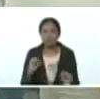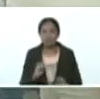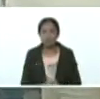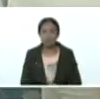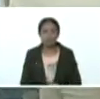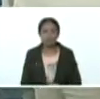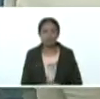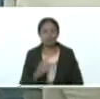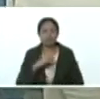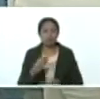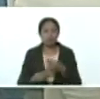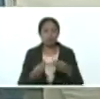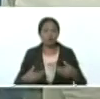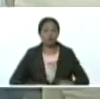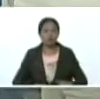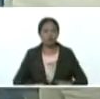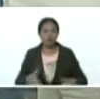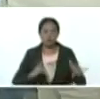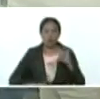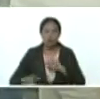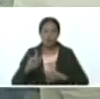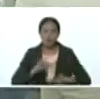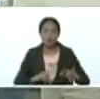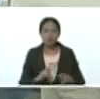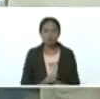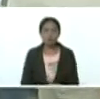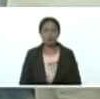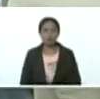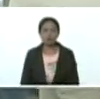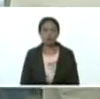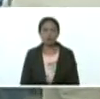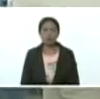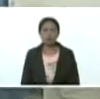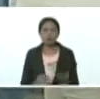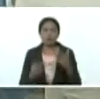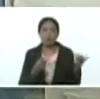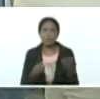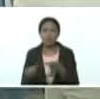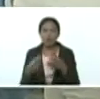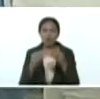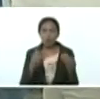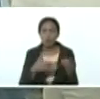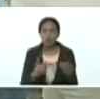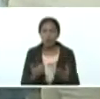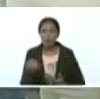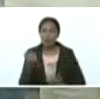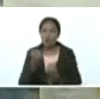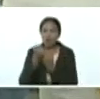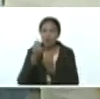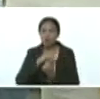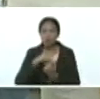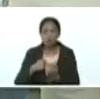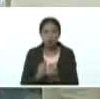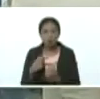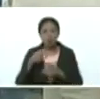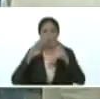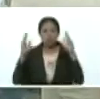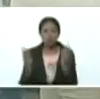Hagamos nuestro esfuerzo con amor y démosle la bienvenida a todo el que nos quiere ayudar en el mundo,